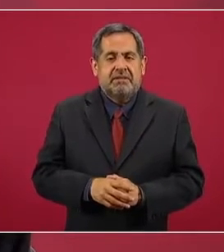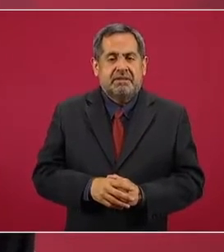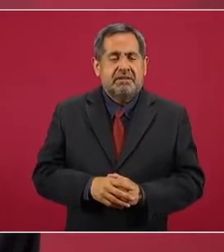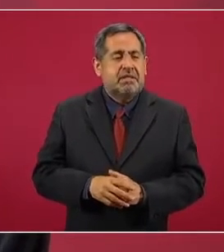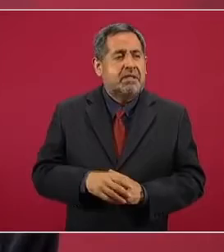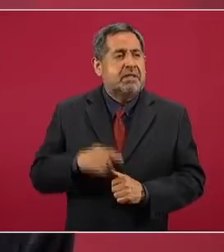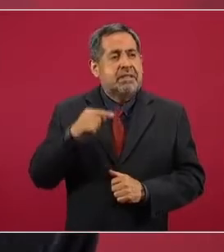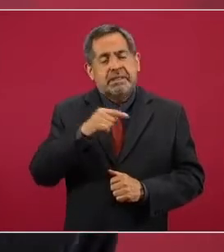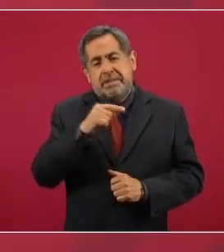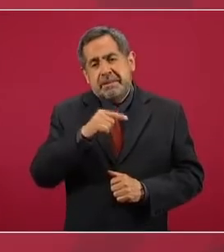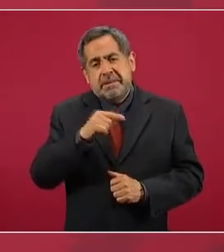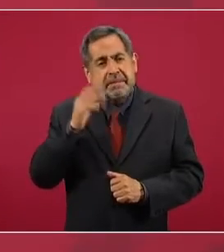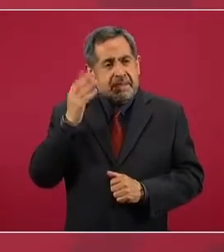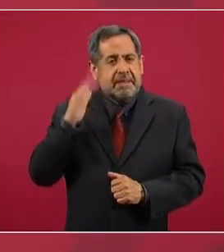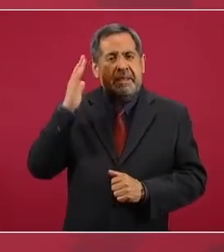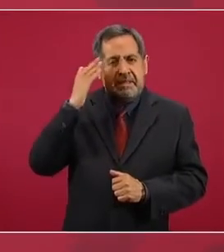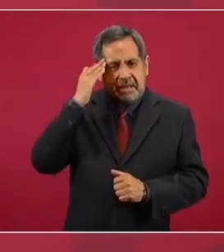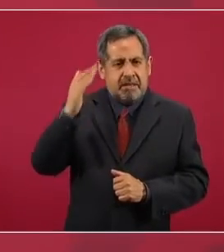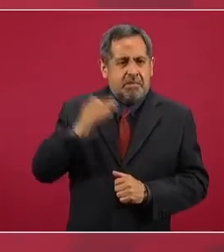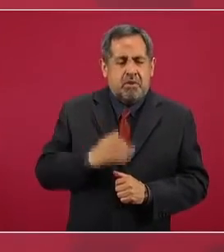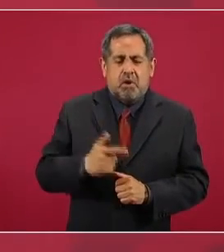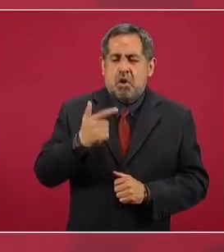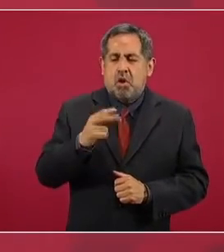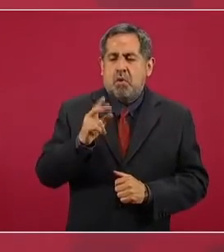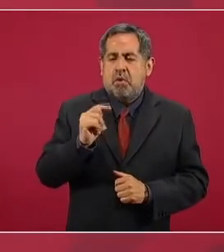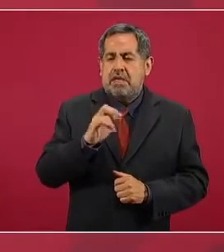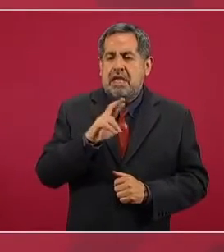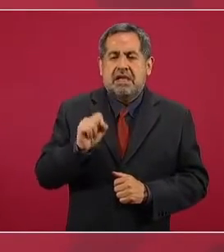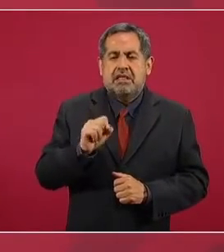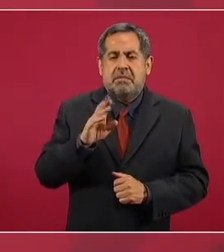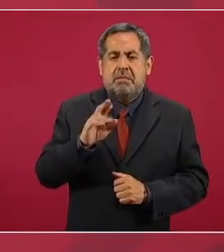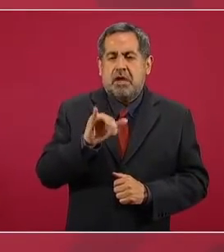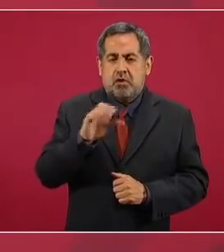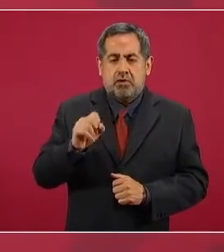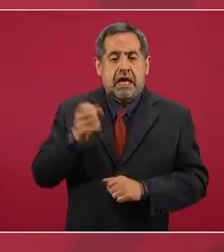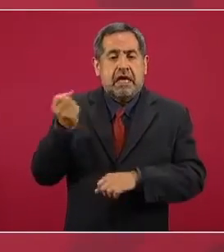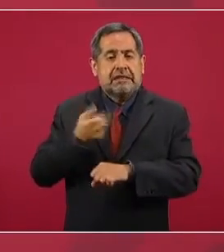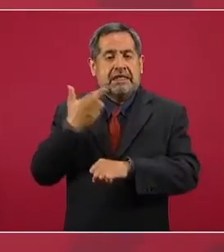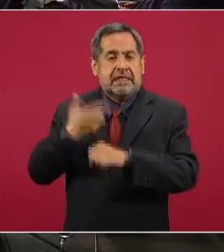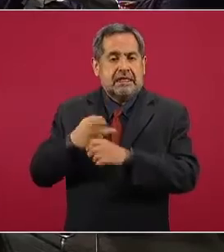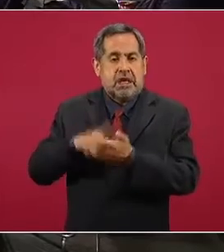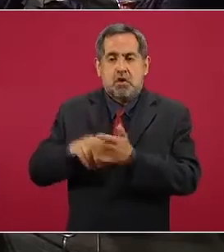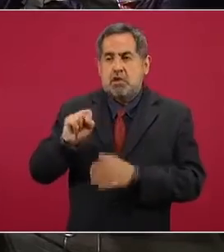Cuando estaba Gutiérrez Barrios de secretario de Gobernación,